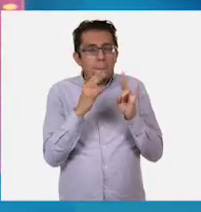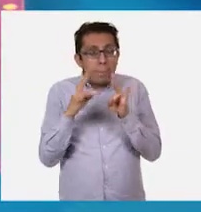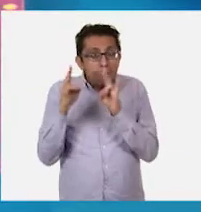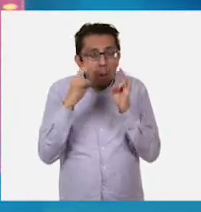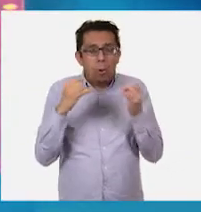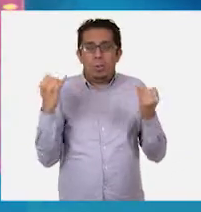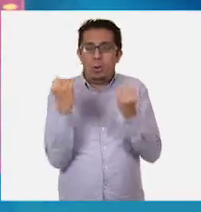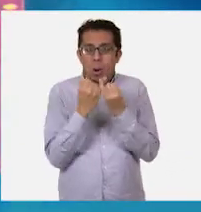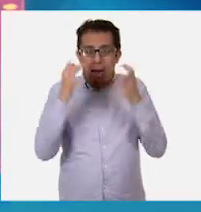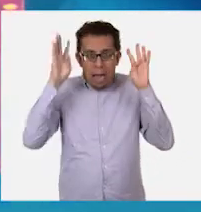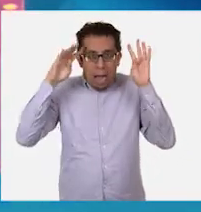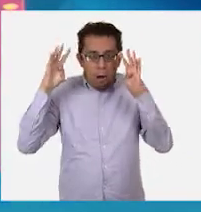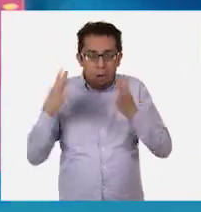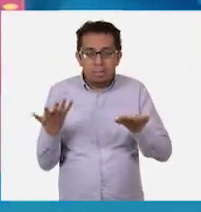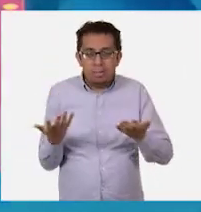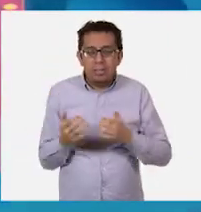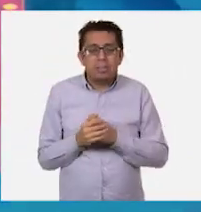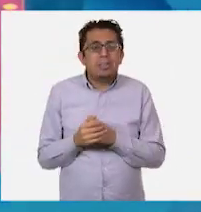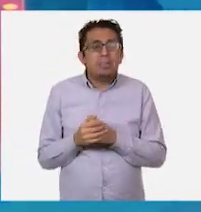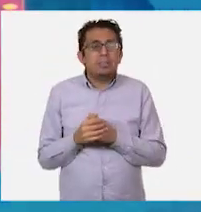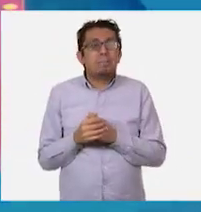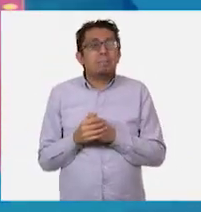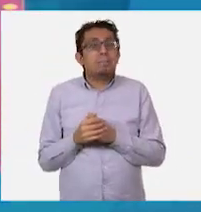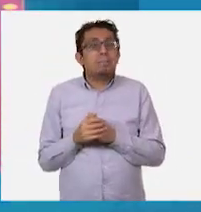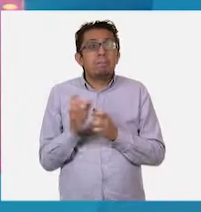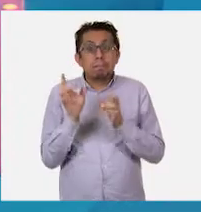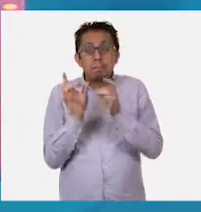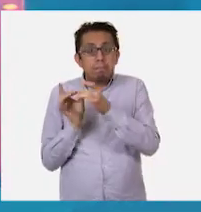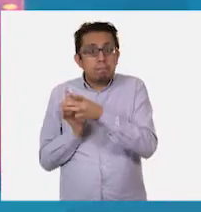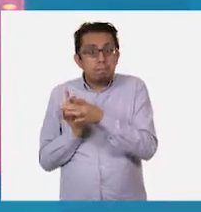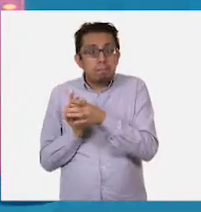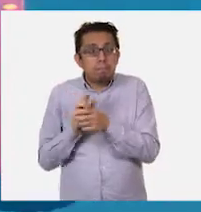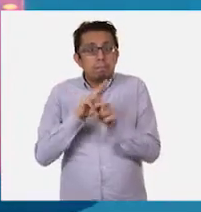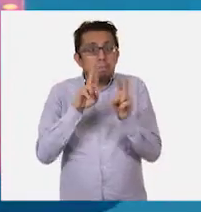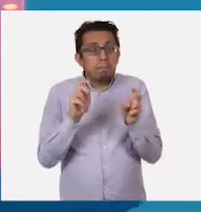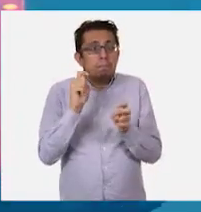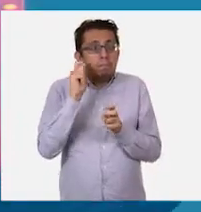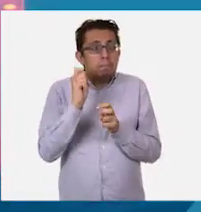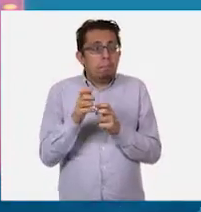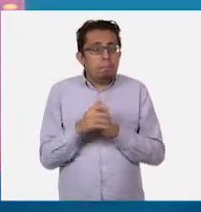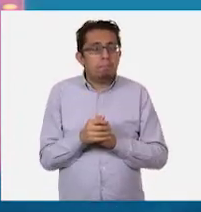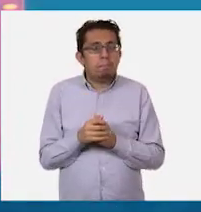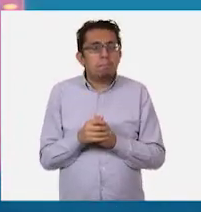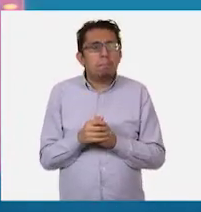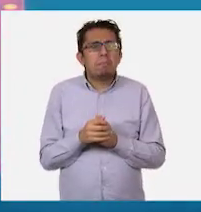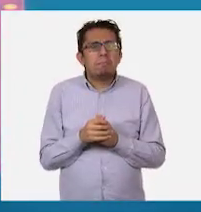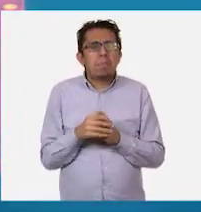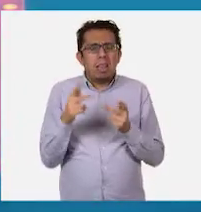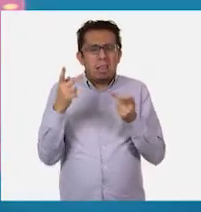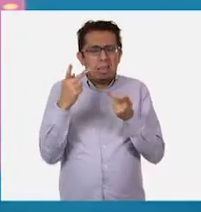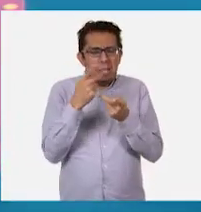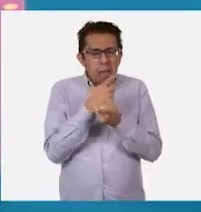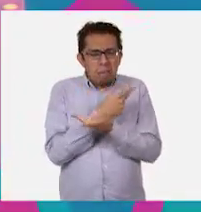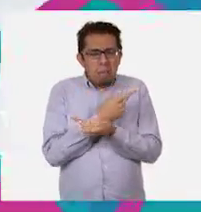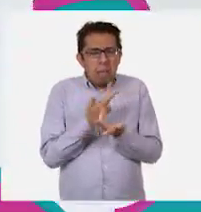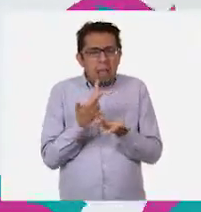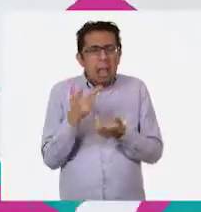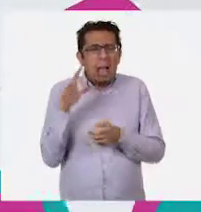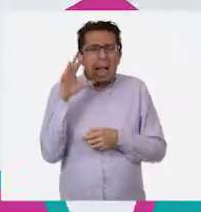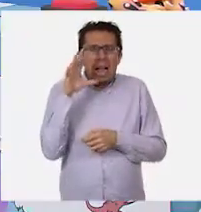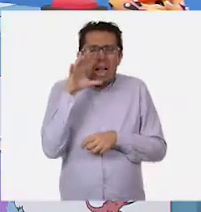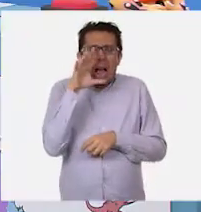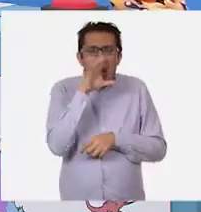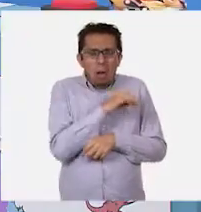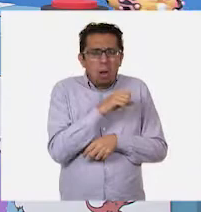ajo listo. Y la ruleta se detuvo en el tema de los efectos del calor en los materiales. Pongan